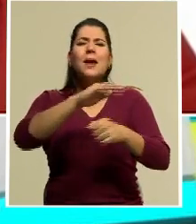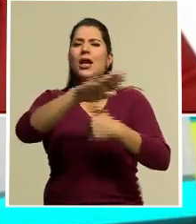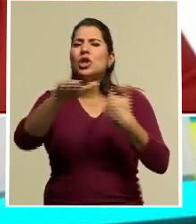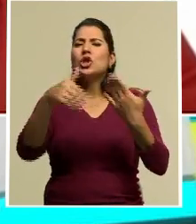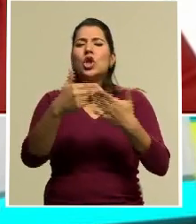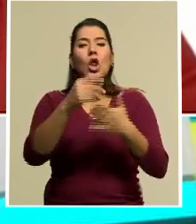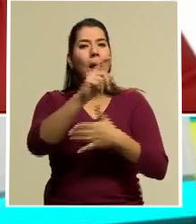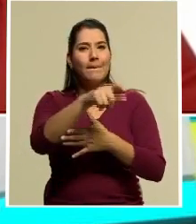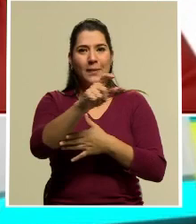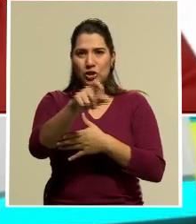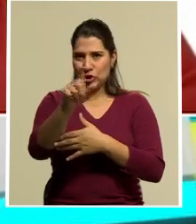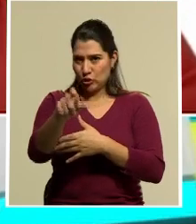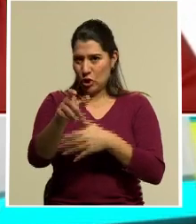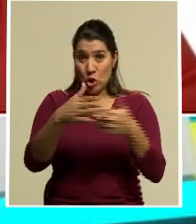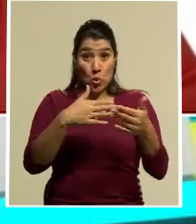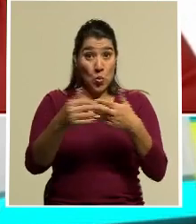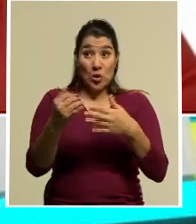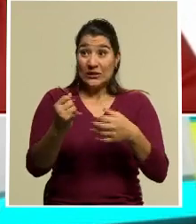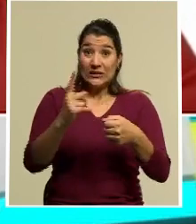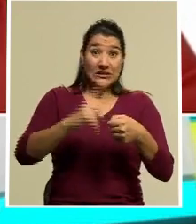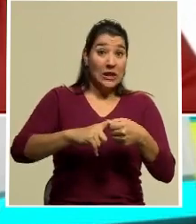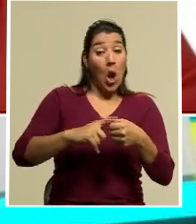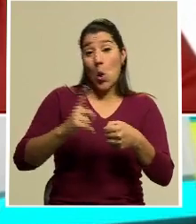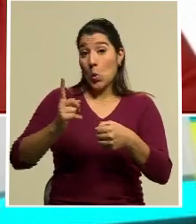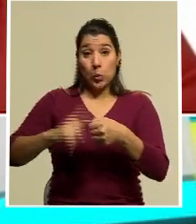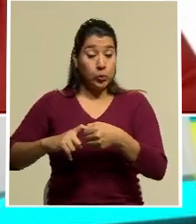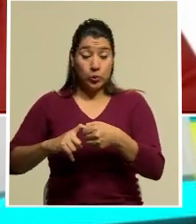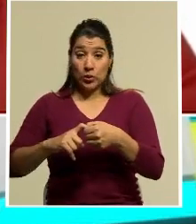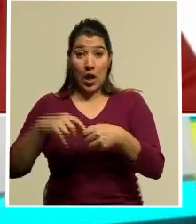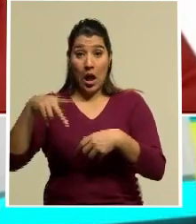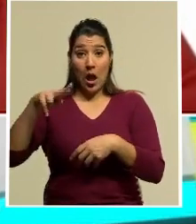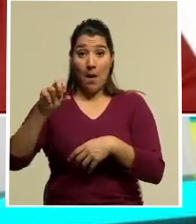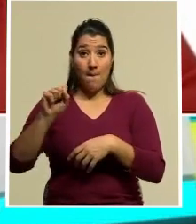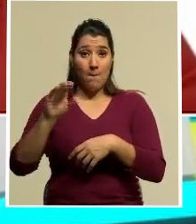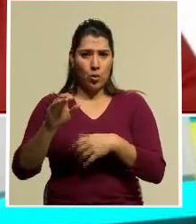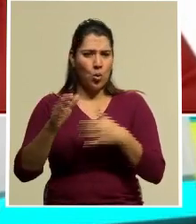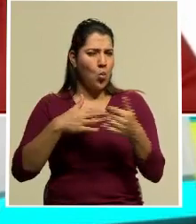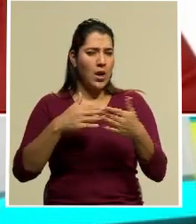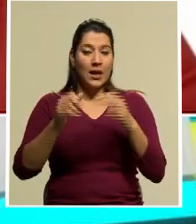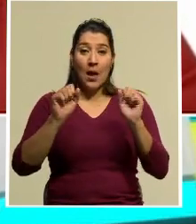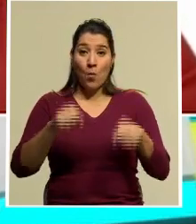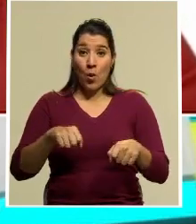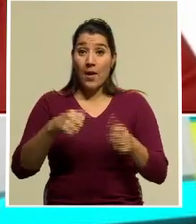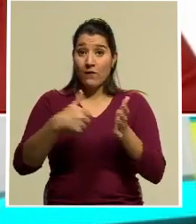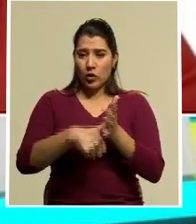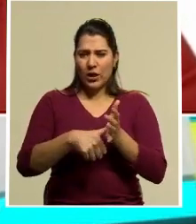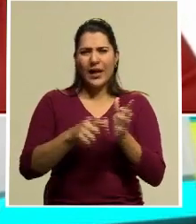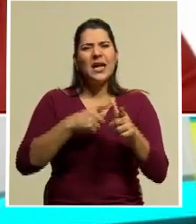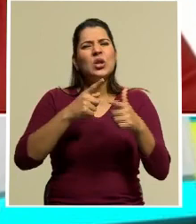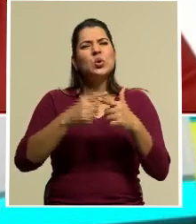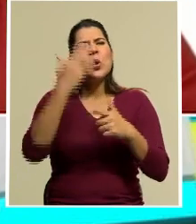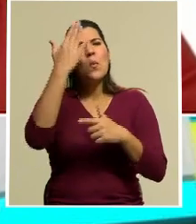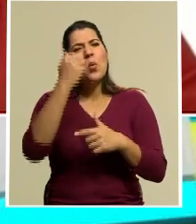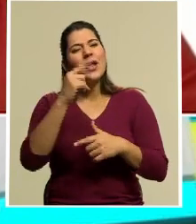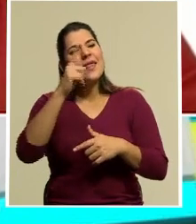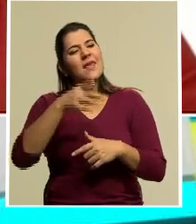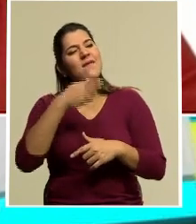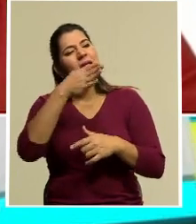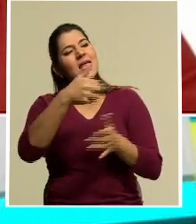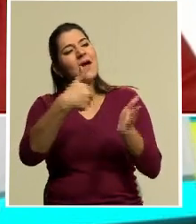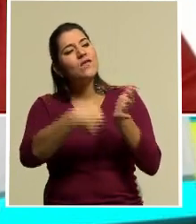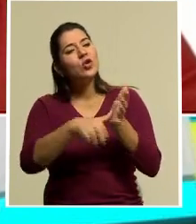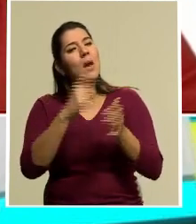empadronadas, sean afiliadas o no a la Unidad Social Cristiana. ¿por qué deberían votar por usted